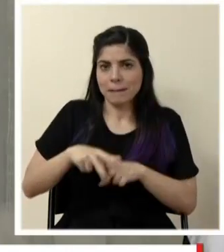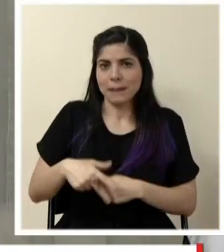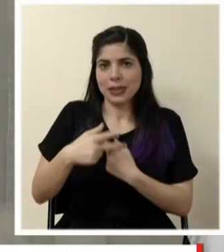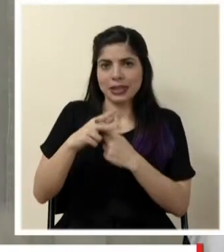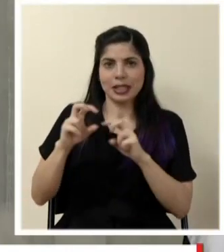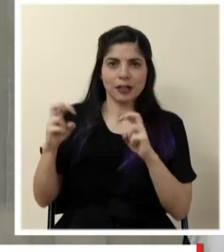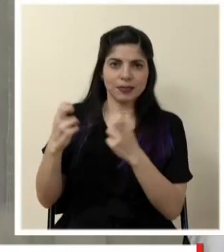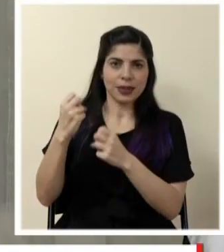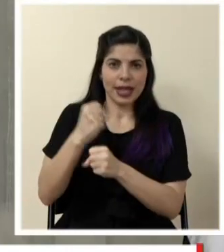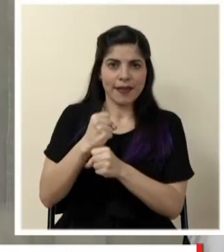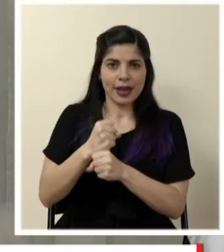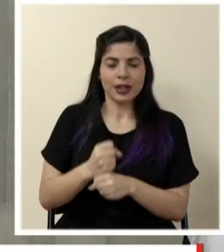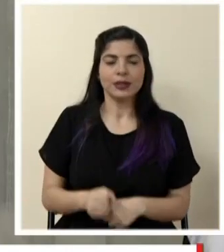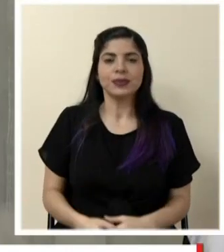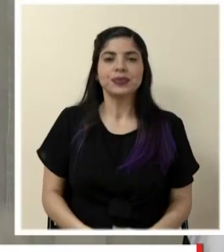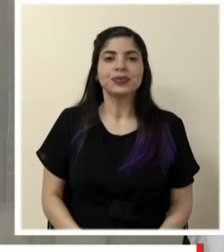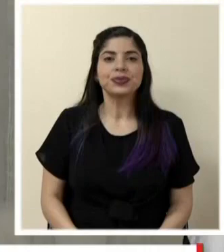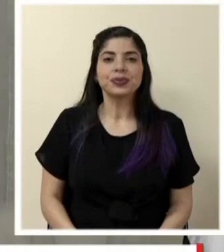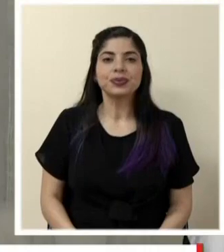trabajo.